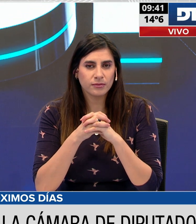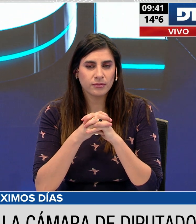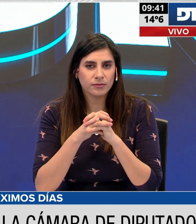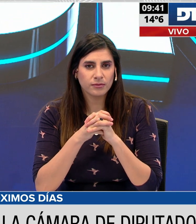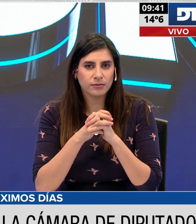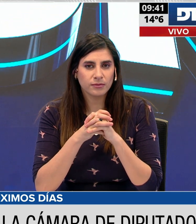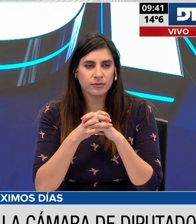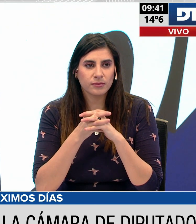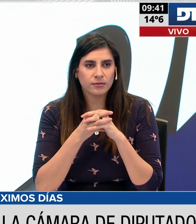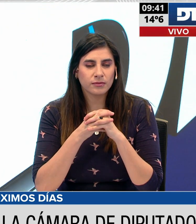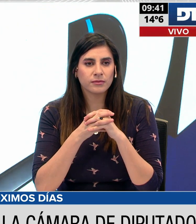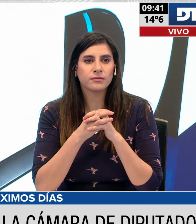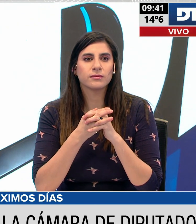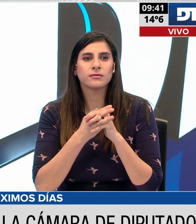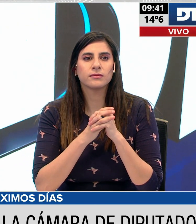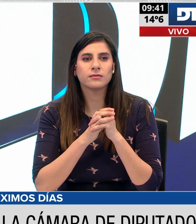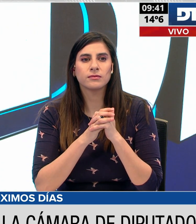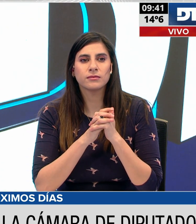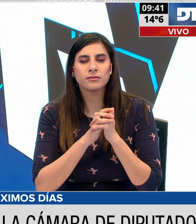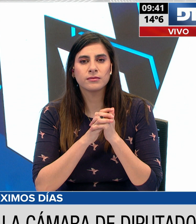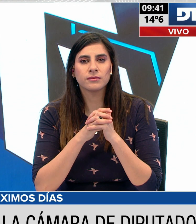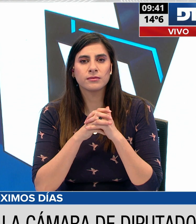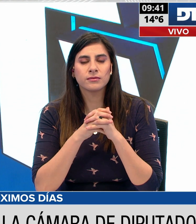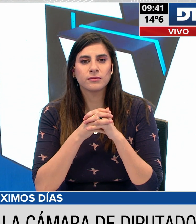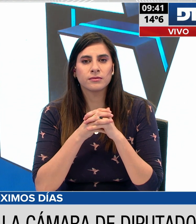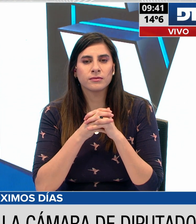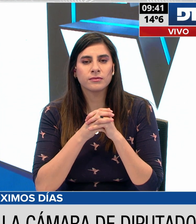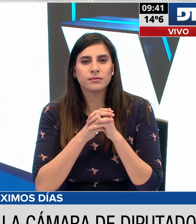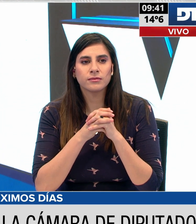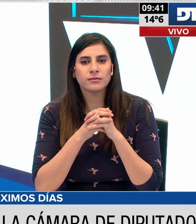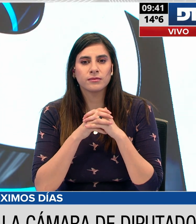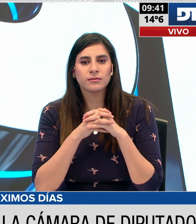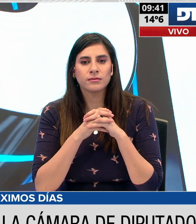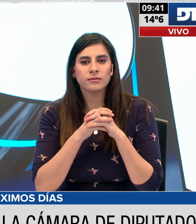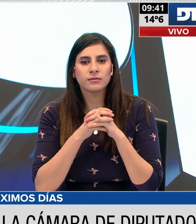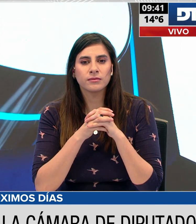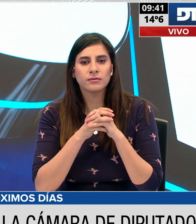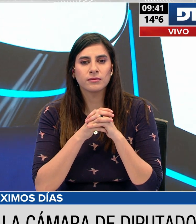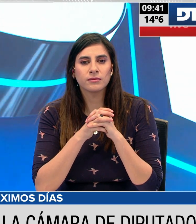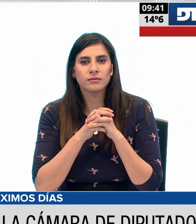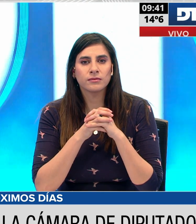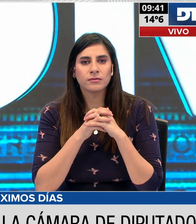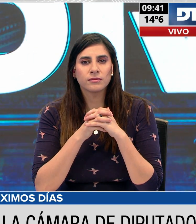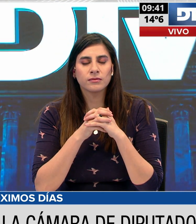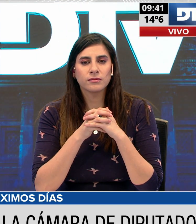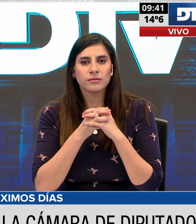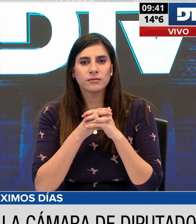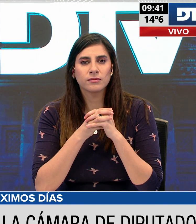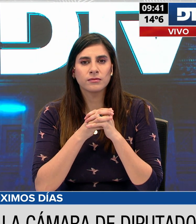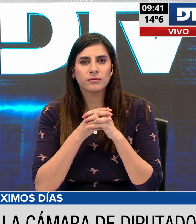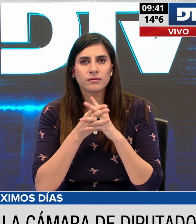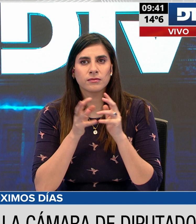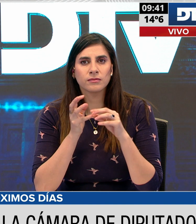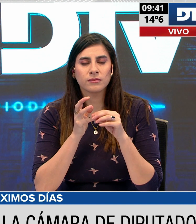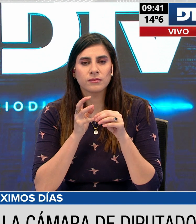Exactamente. Ese sería otro de los temas por los cuales se postergó del 13 para el 19, esta sesión especial